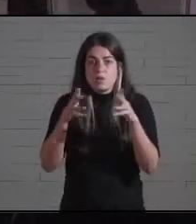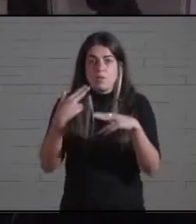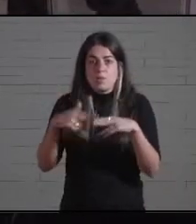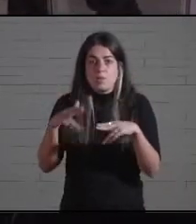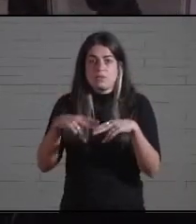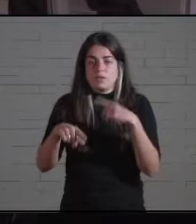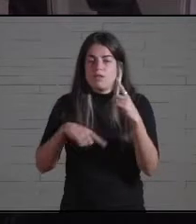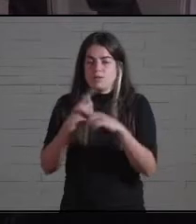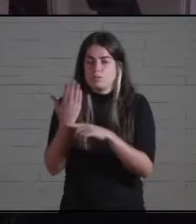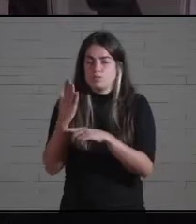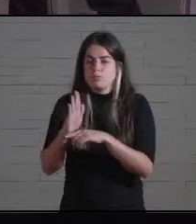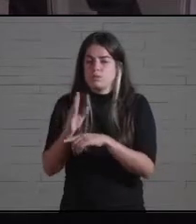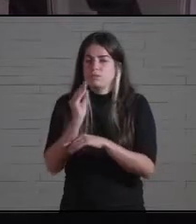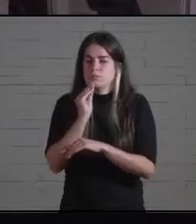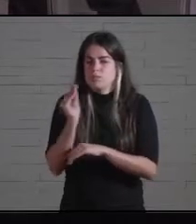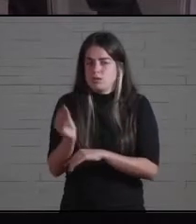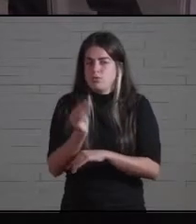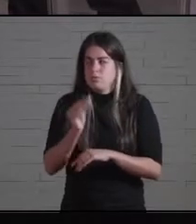volveré a él.